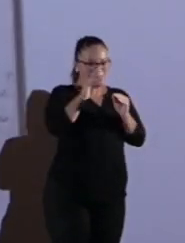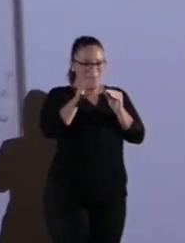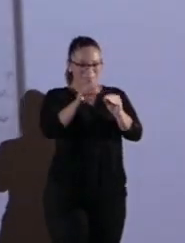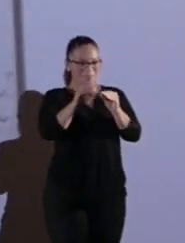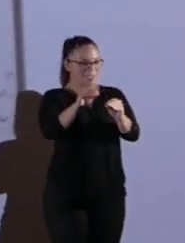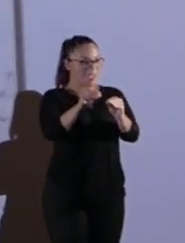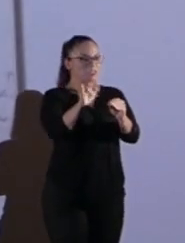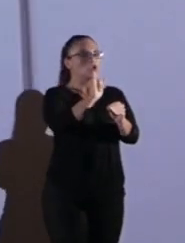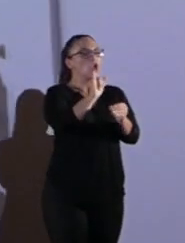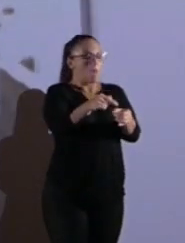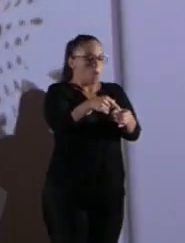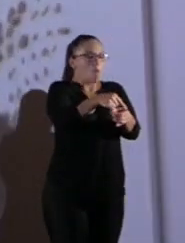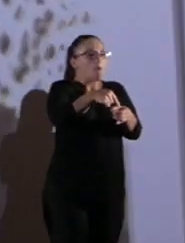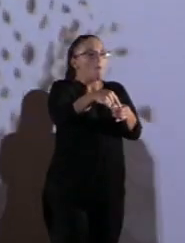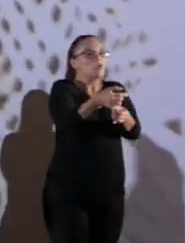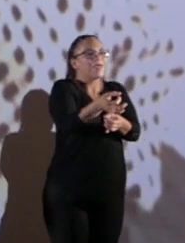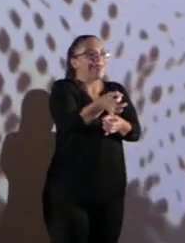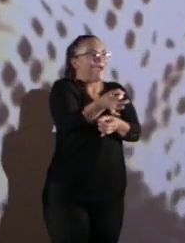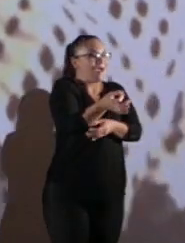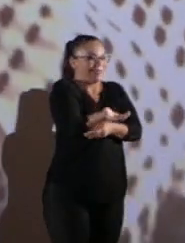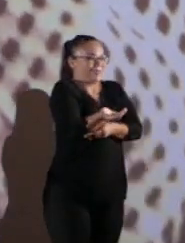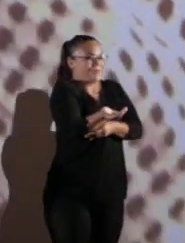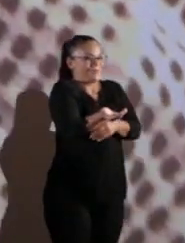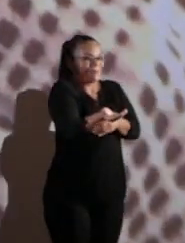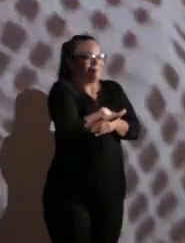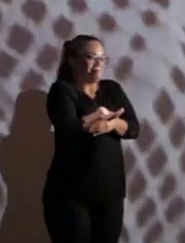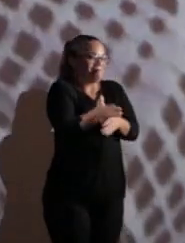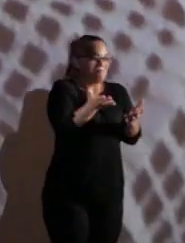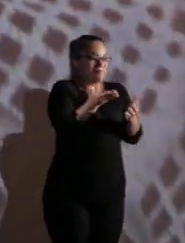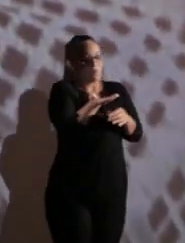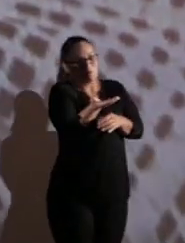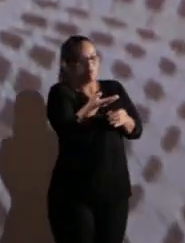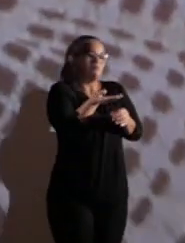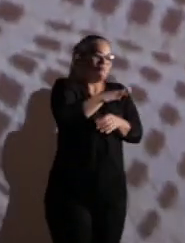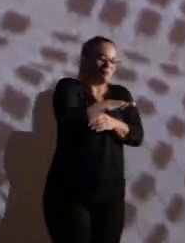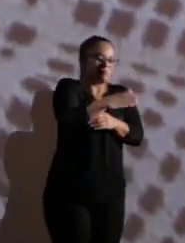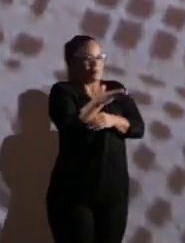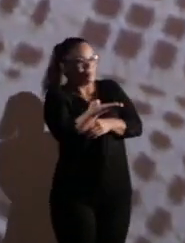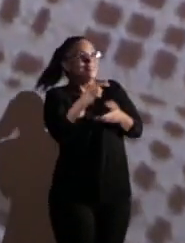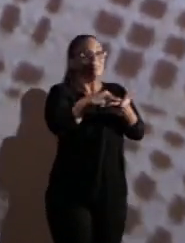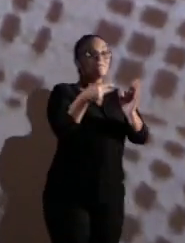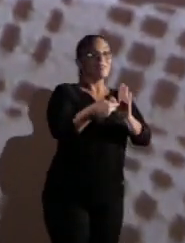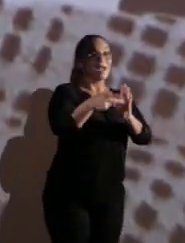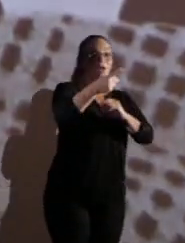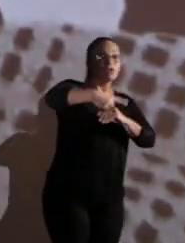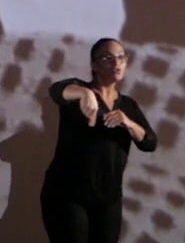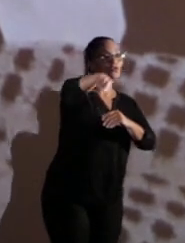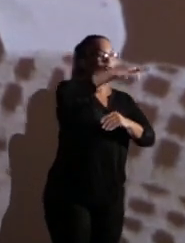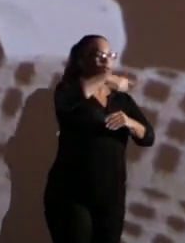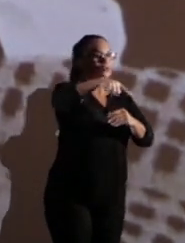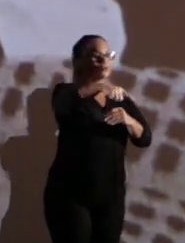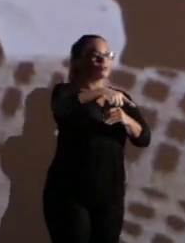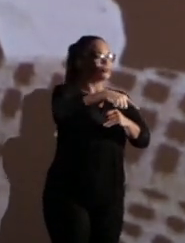moneda y que todos y todas de alguna manera somos aprendices